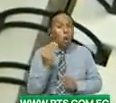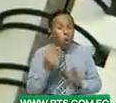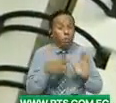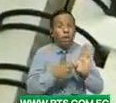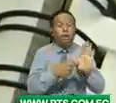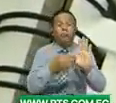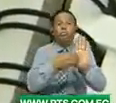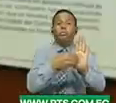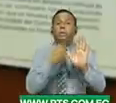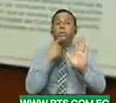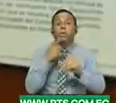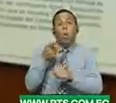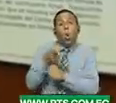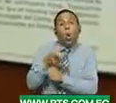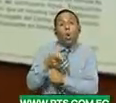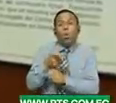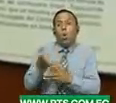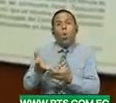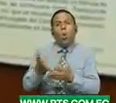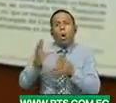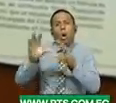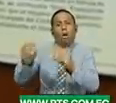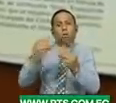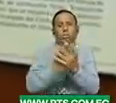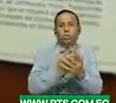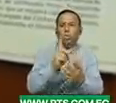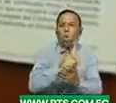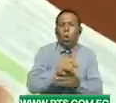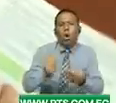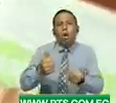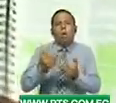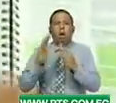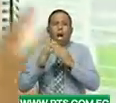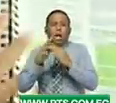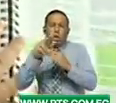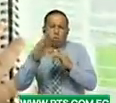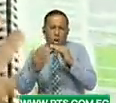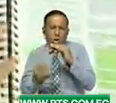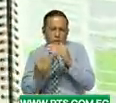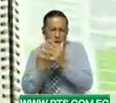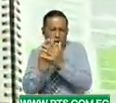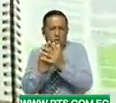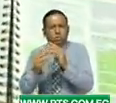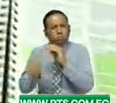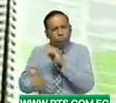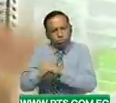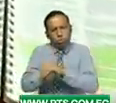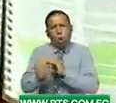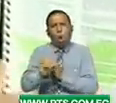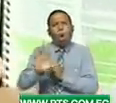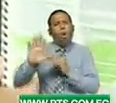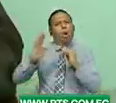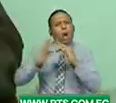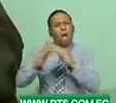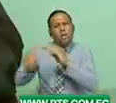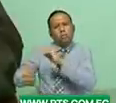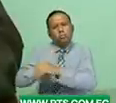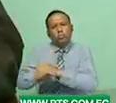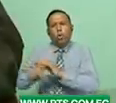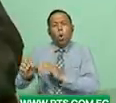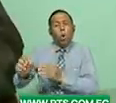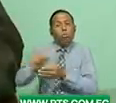medidas cautelares o socioeducativas, internamiento preventivo y sanciones proporcionales. La